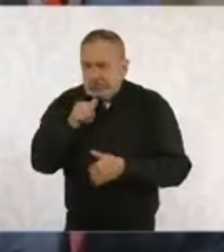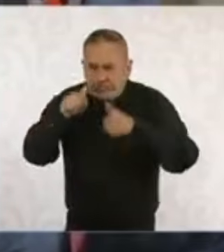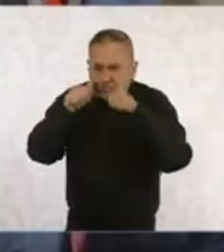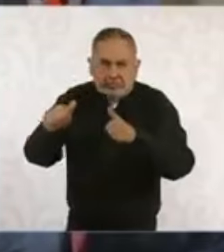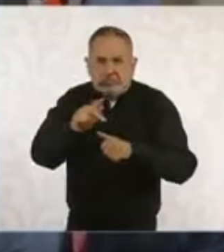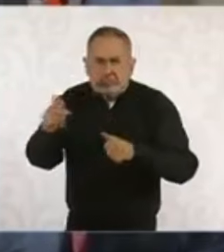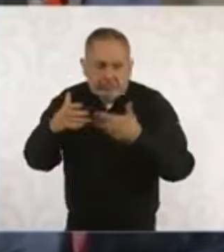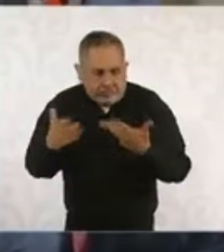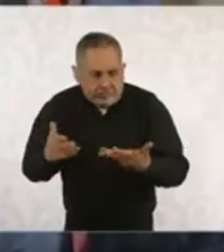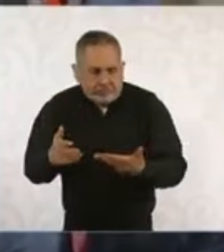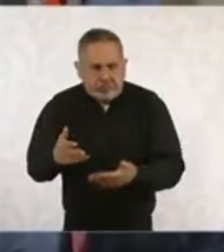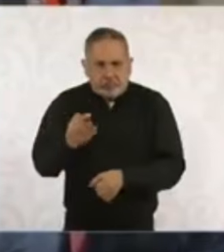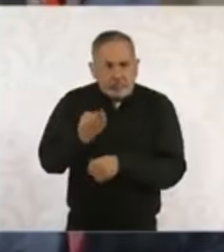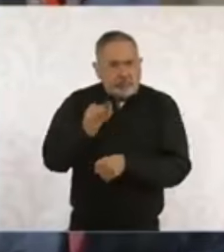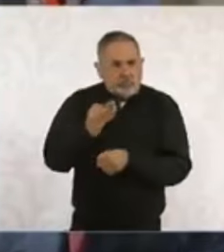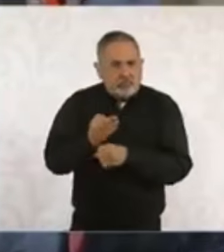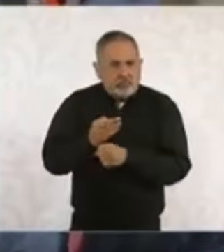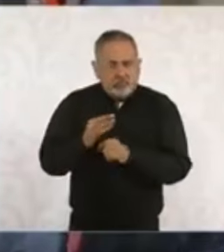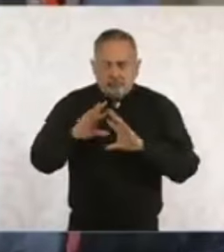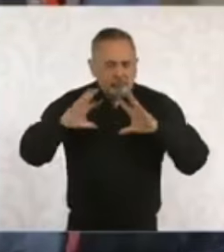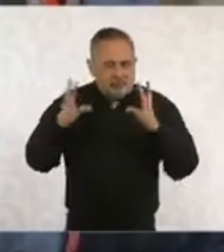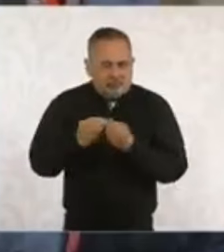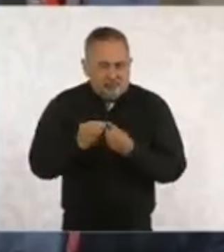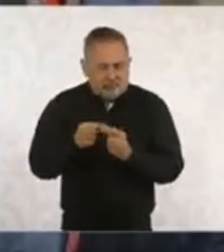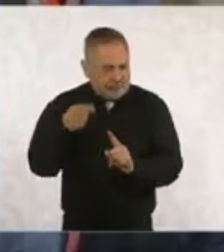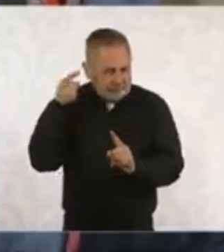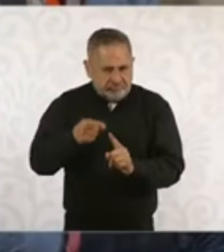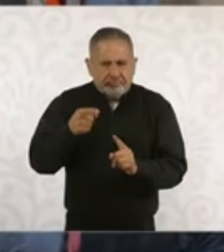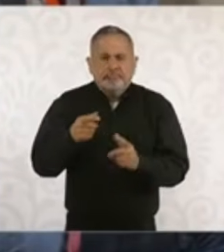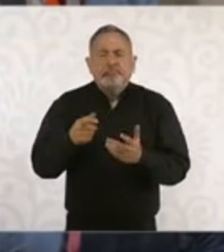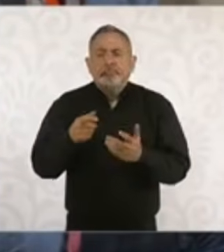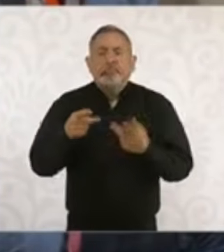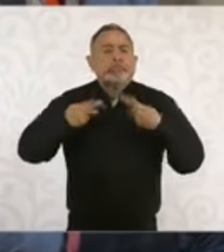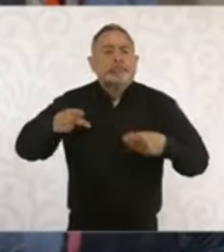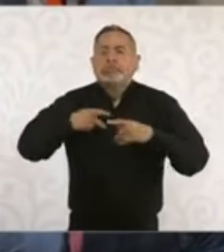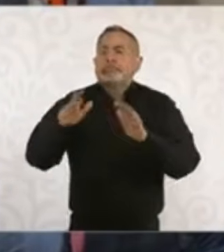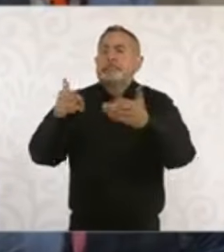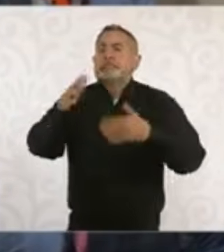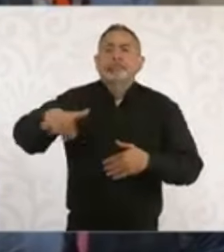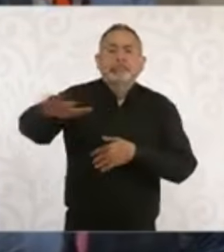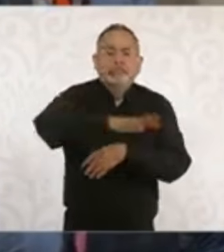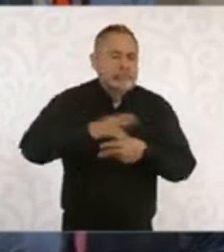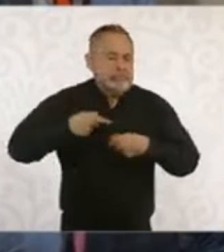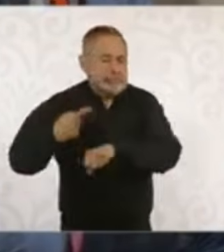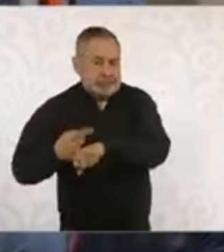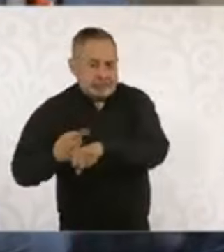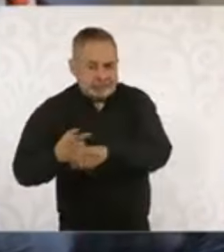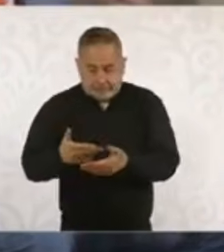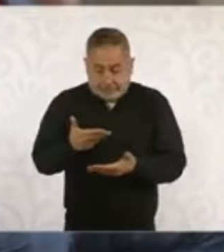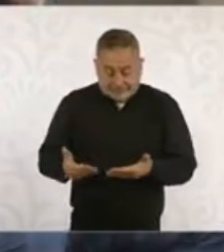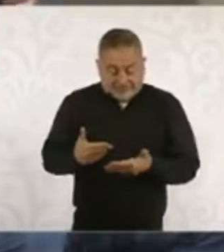atención. ¿Qué significa en términos concretos para los pacientes que este año